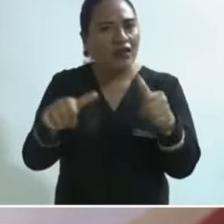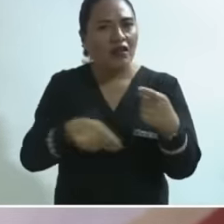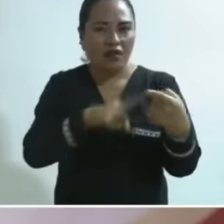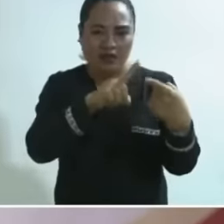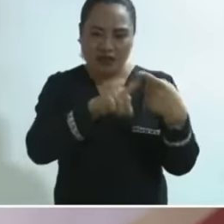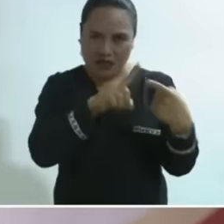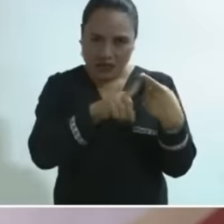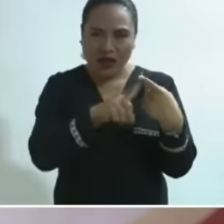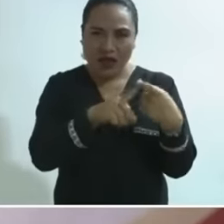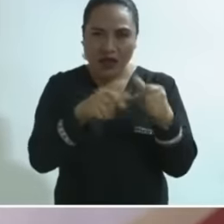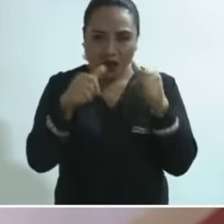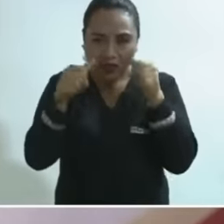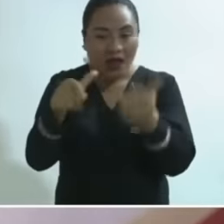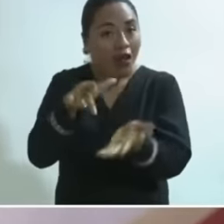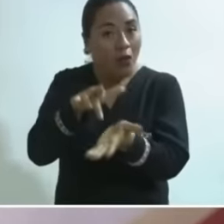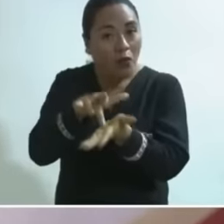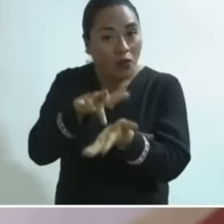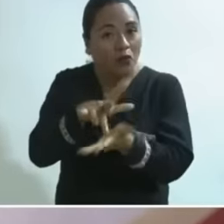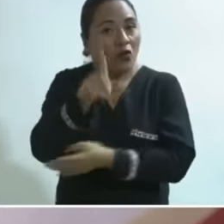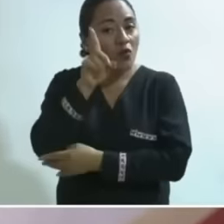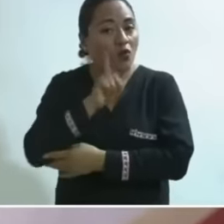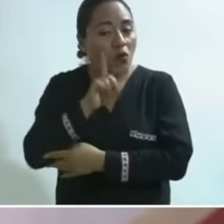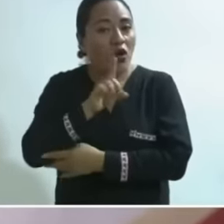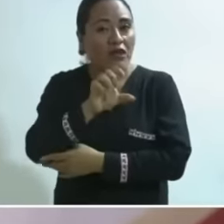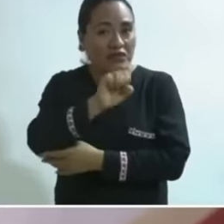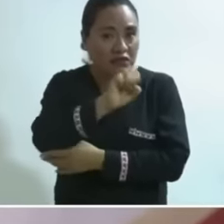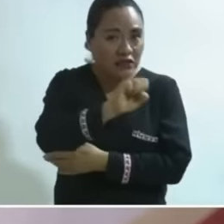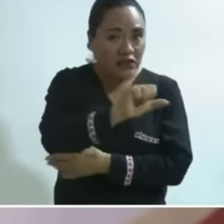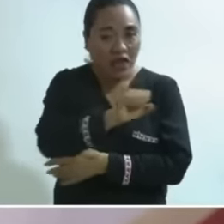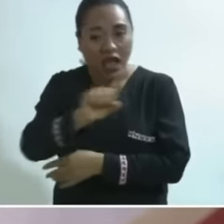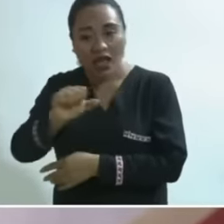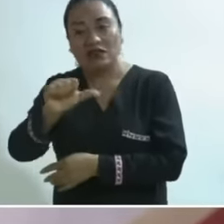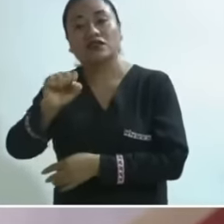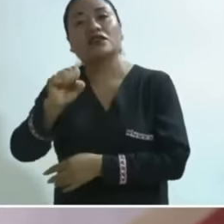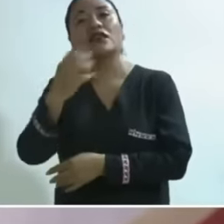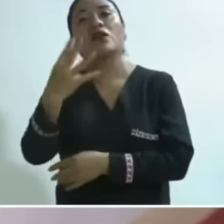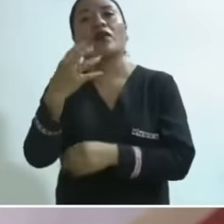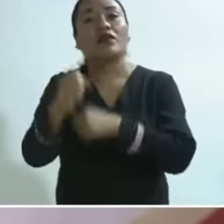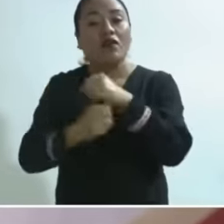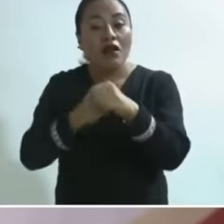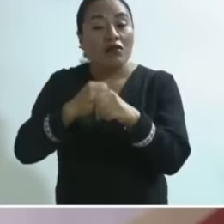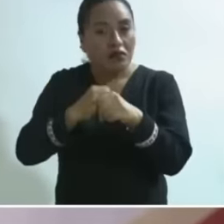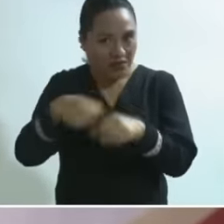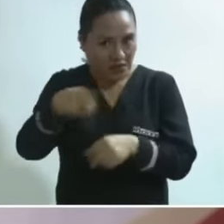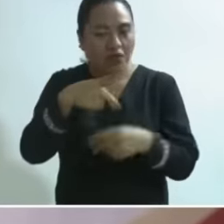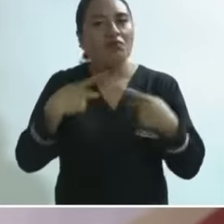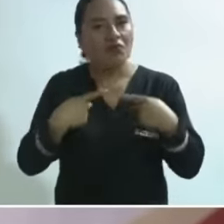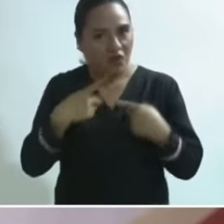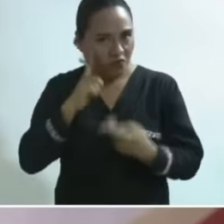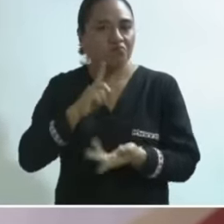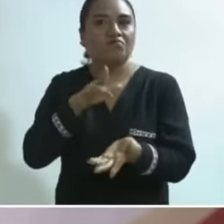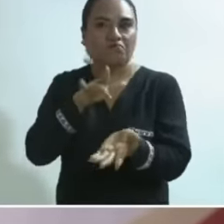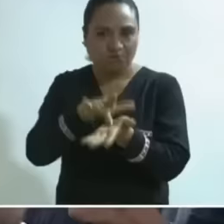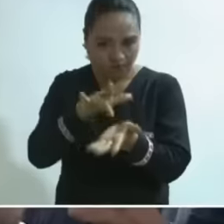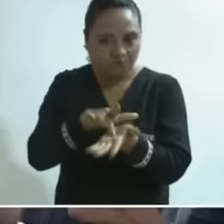de apoyo a las mujeres de 60 a 64 años de edad, porque